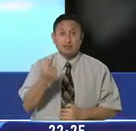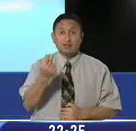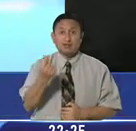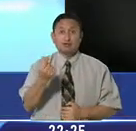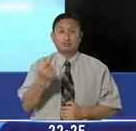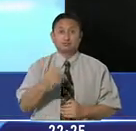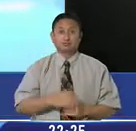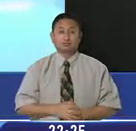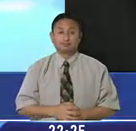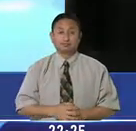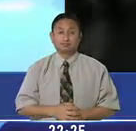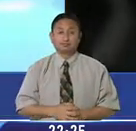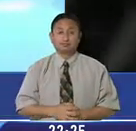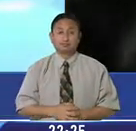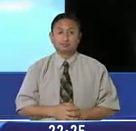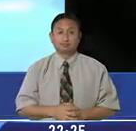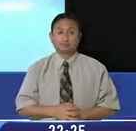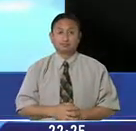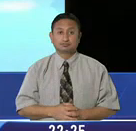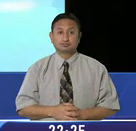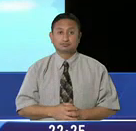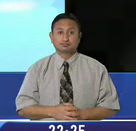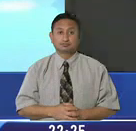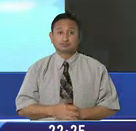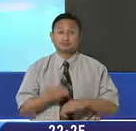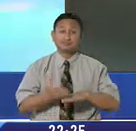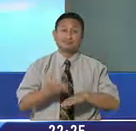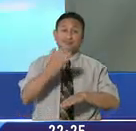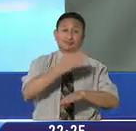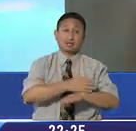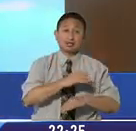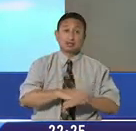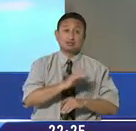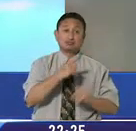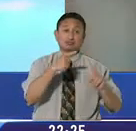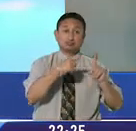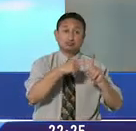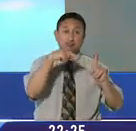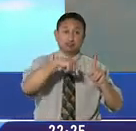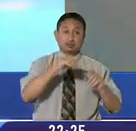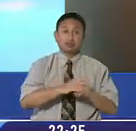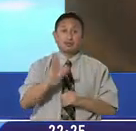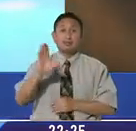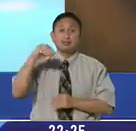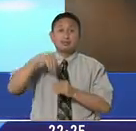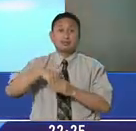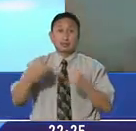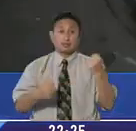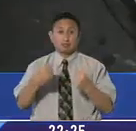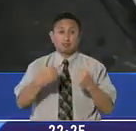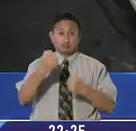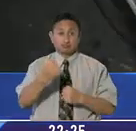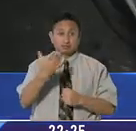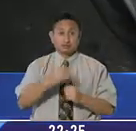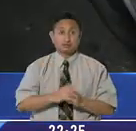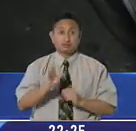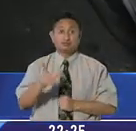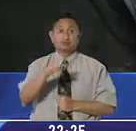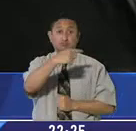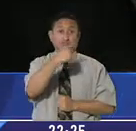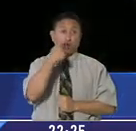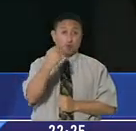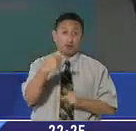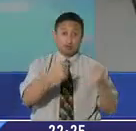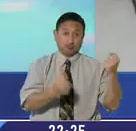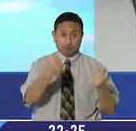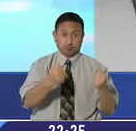que tenía él. Minutos antes, el implicado fue visto en el interior de un auto blanco atacando con cuchillo al